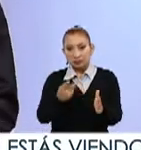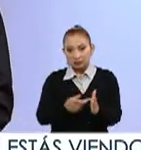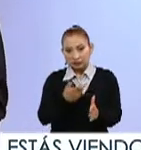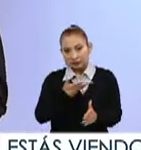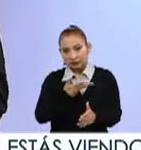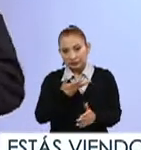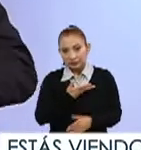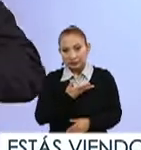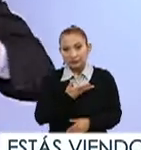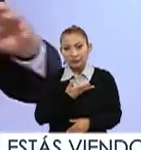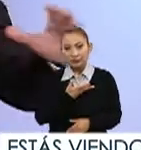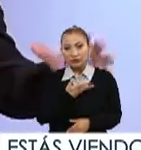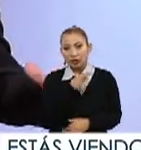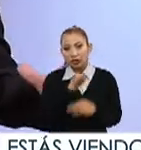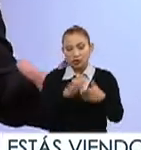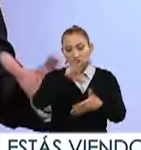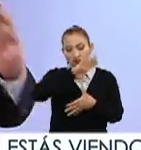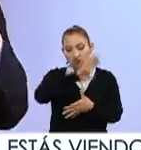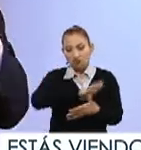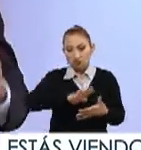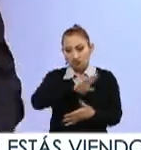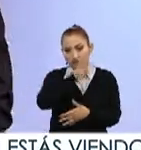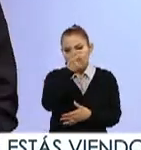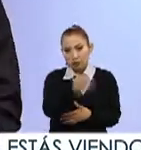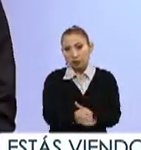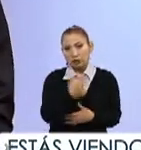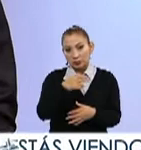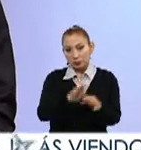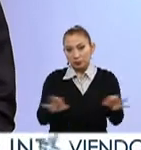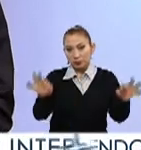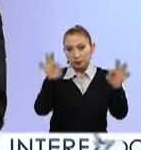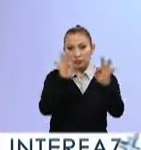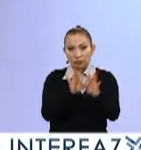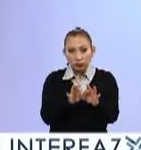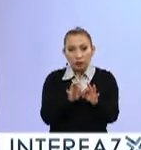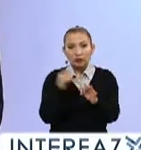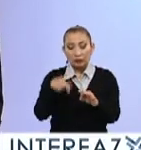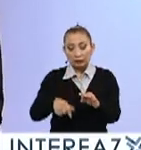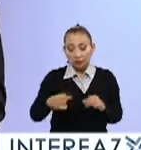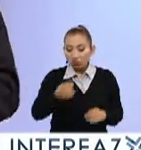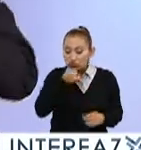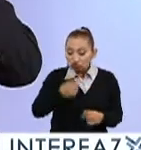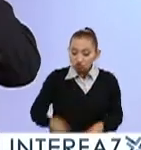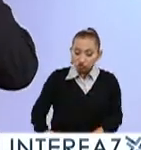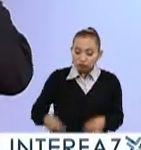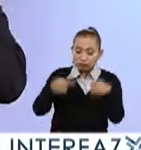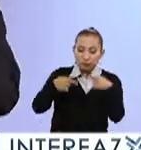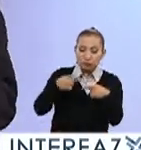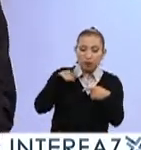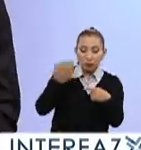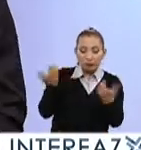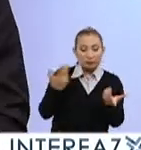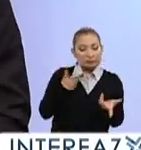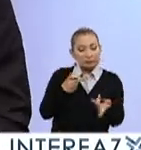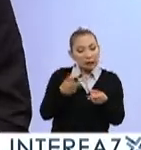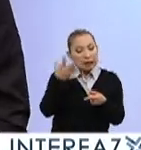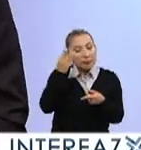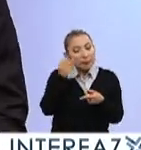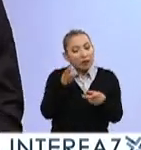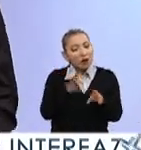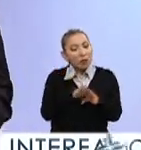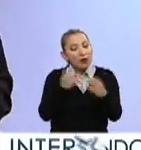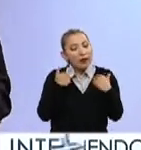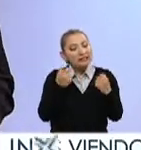recibe de todo el continente americano. Por ello es muy importante que desde jóvenes nos demos a la tarea de aprender